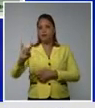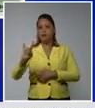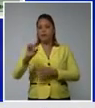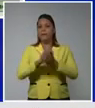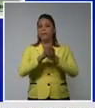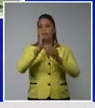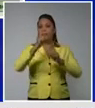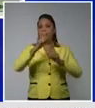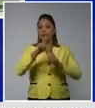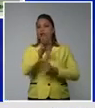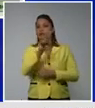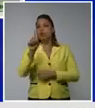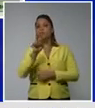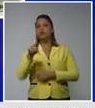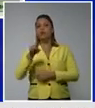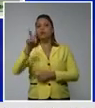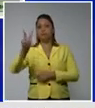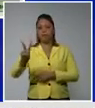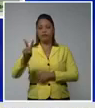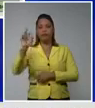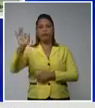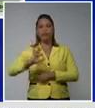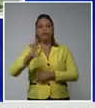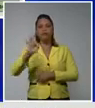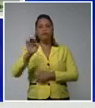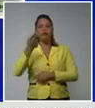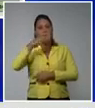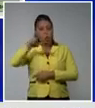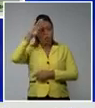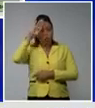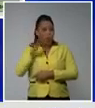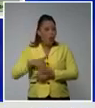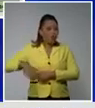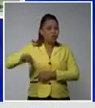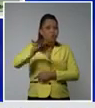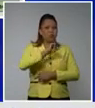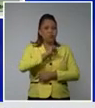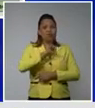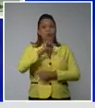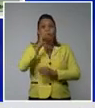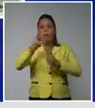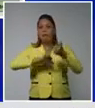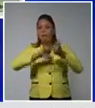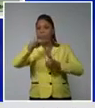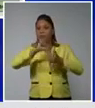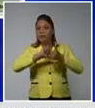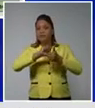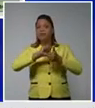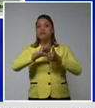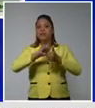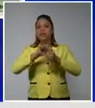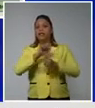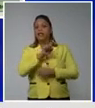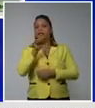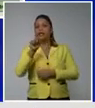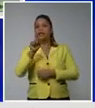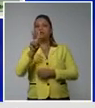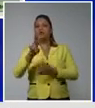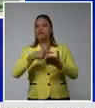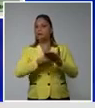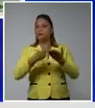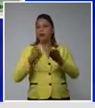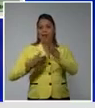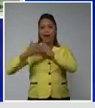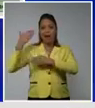Matanzas 11,2. Y Cuba, con el comportamiento de los últimos 15 días en